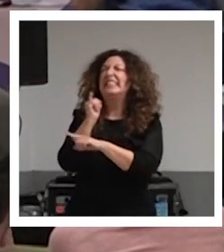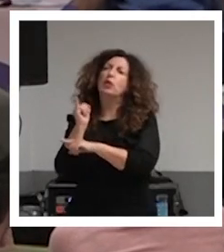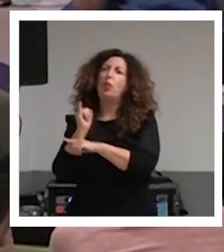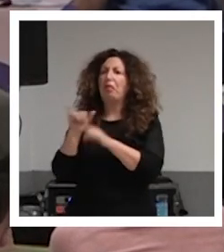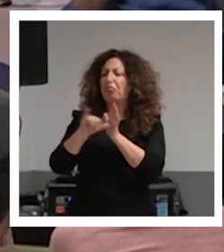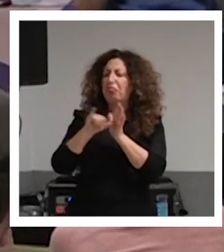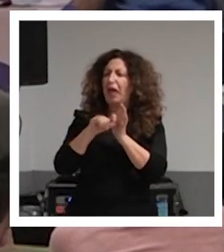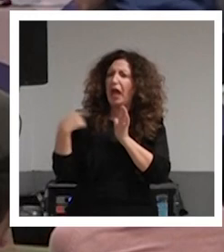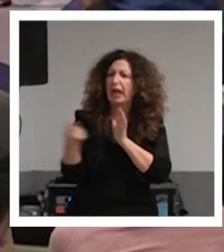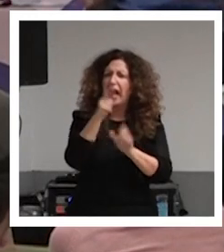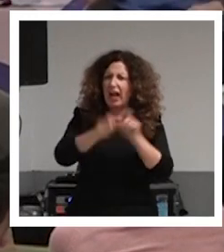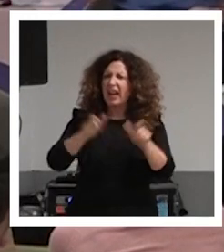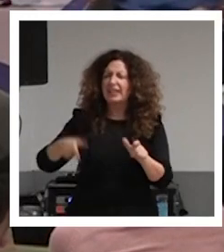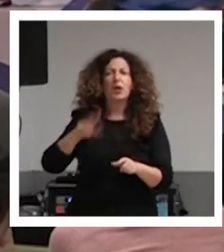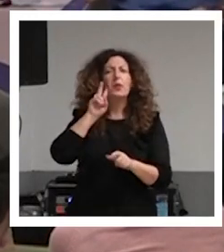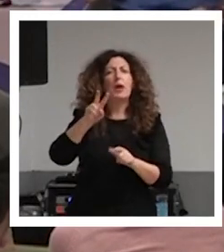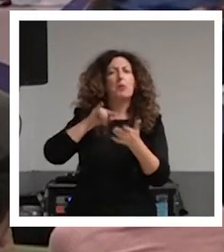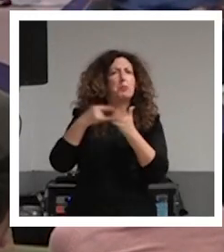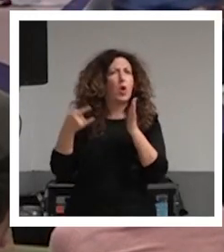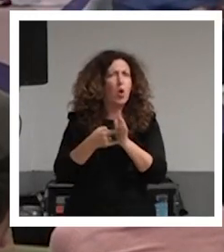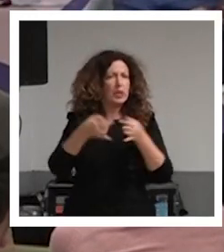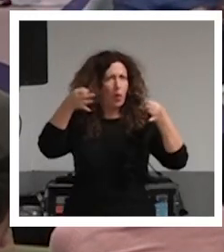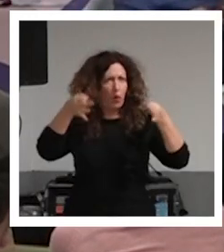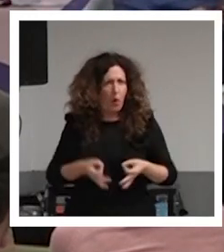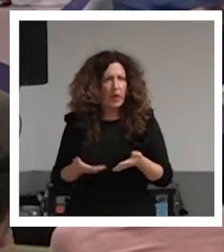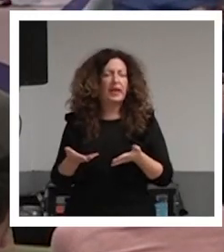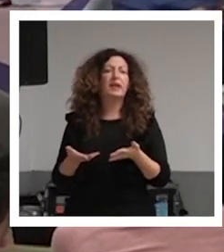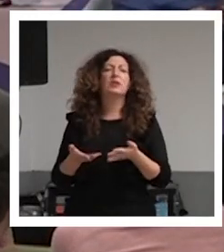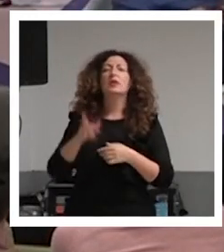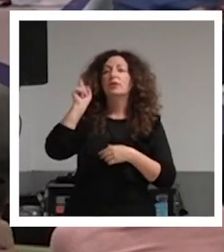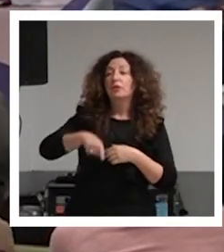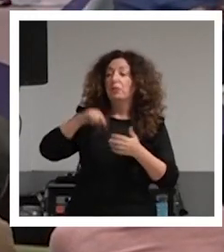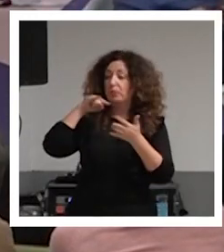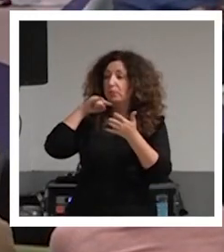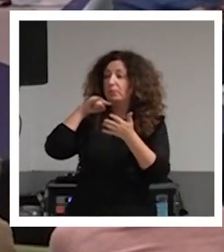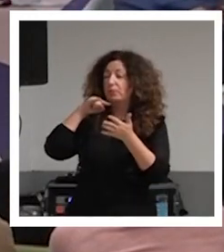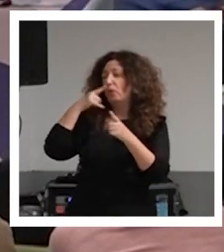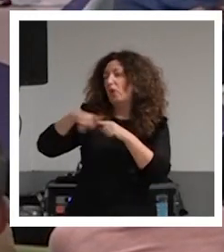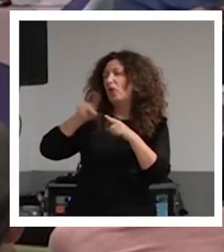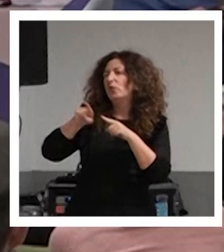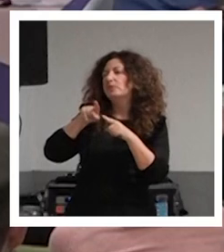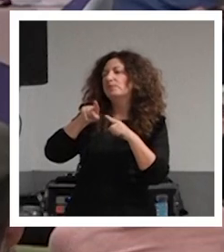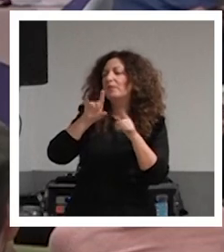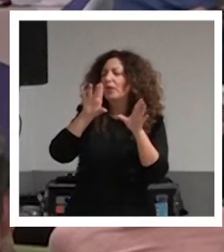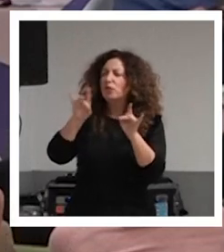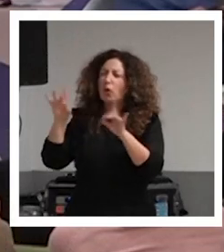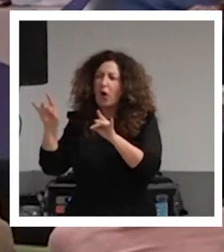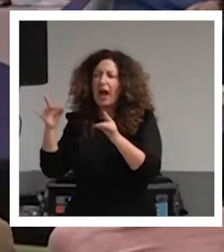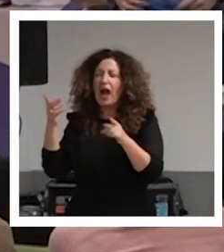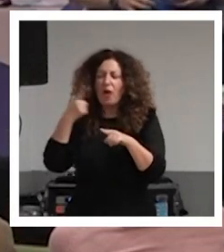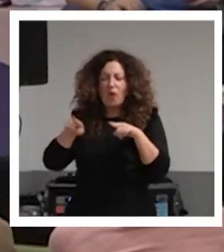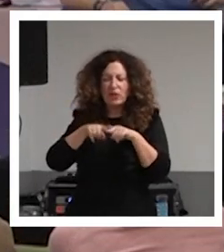vemos como los proyectos concretos como lo que toca como lo que se